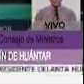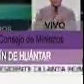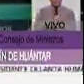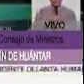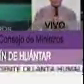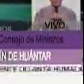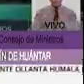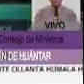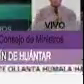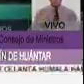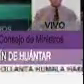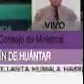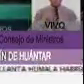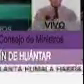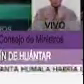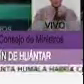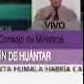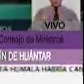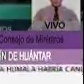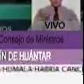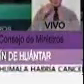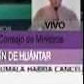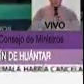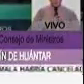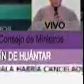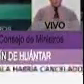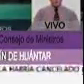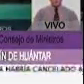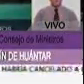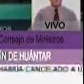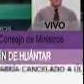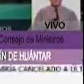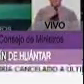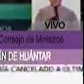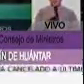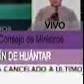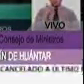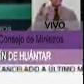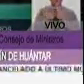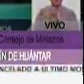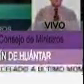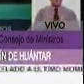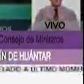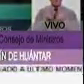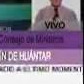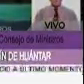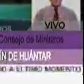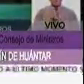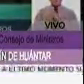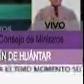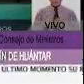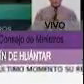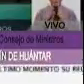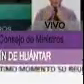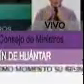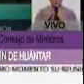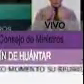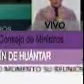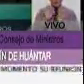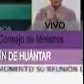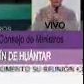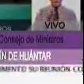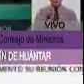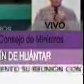ministro de Justicia en ese momento, quien habla, fue justamente utilizar estas atribuciones